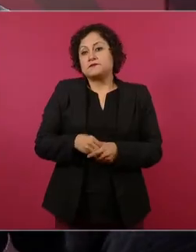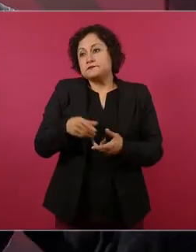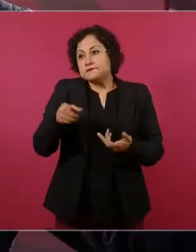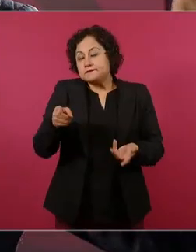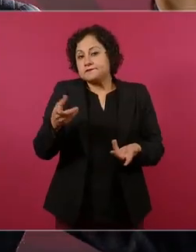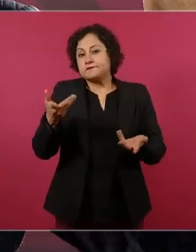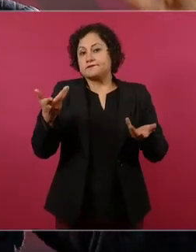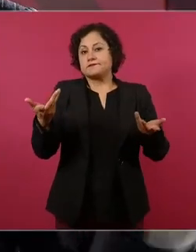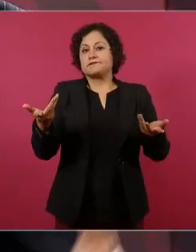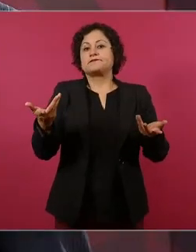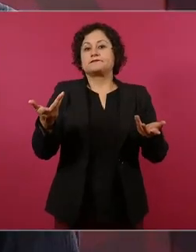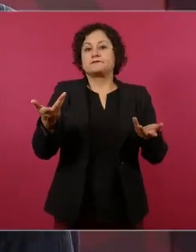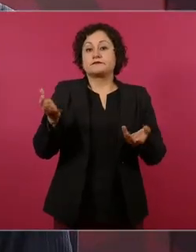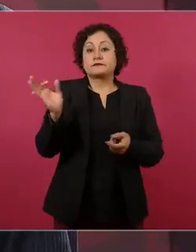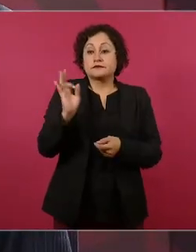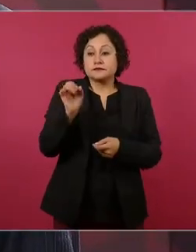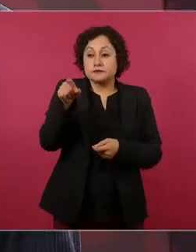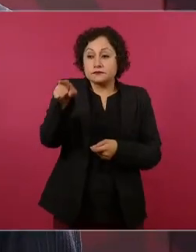Recuperar lo que fue